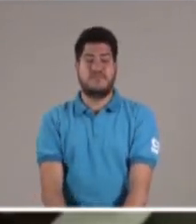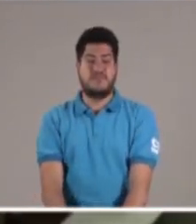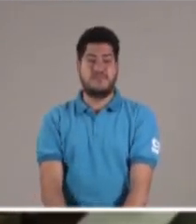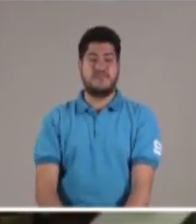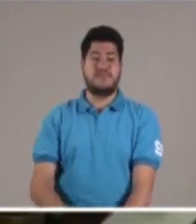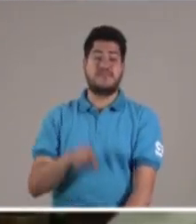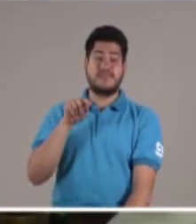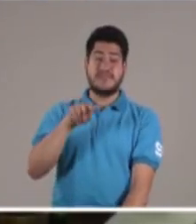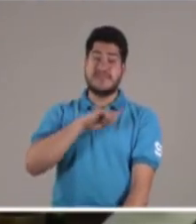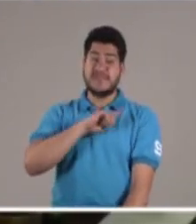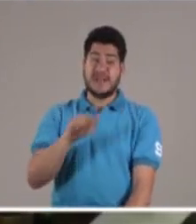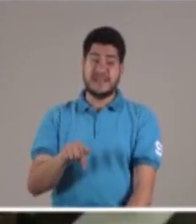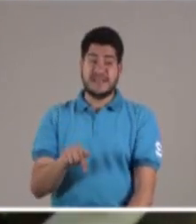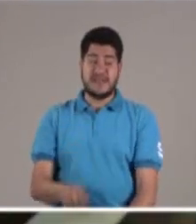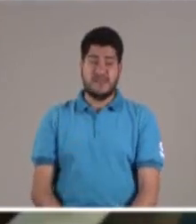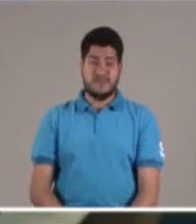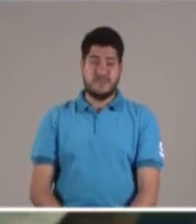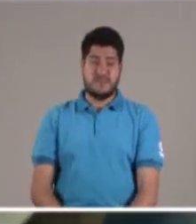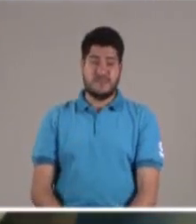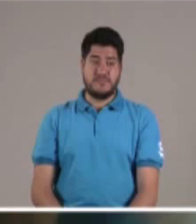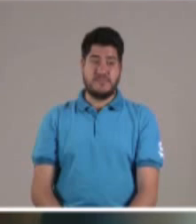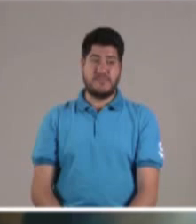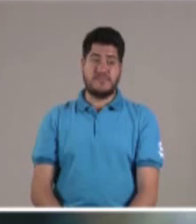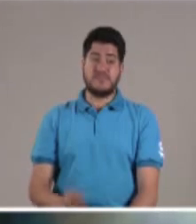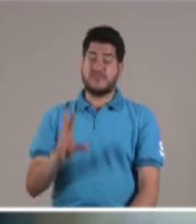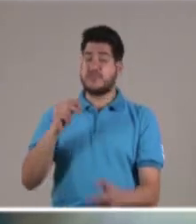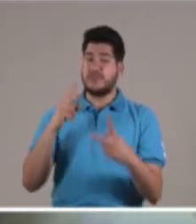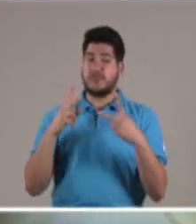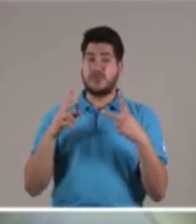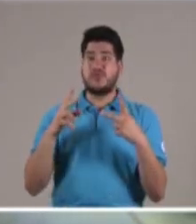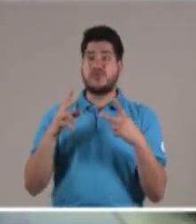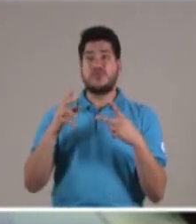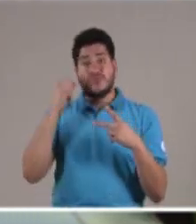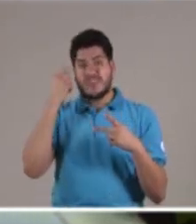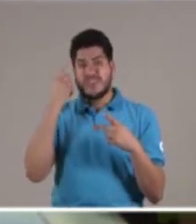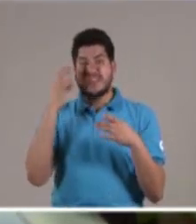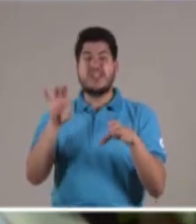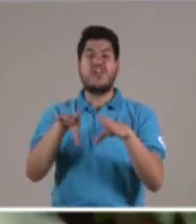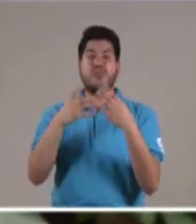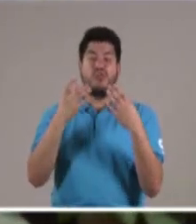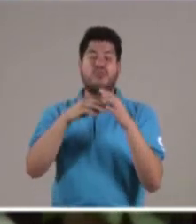ahí están y no hayan Cómo hacer para salir